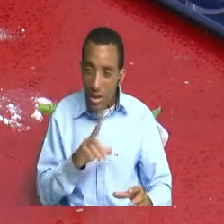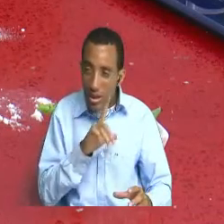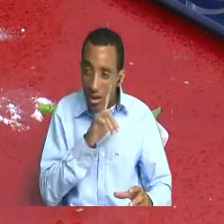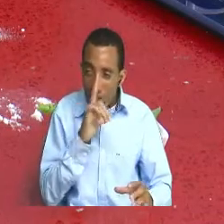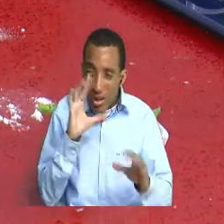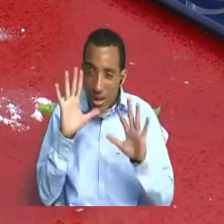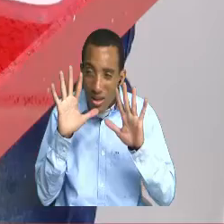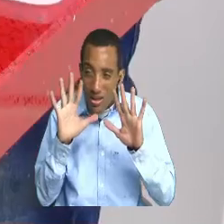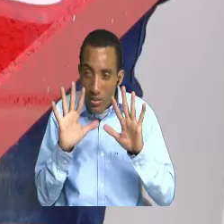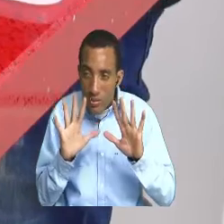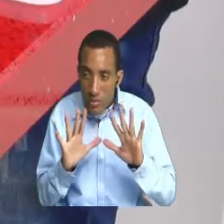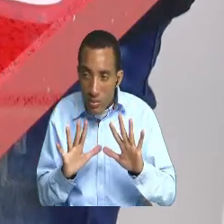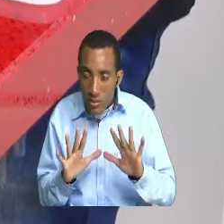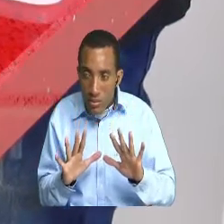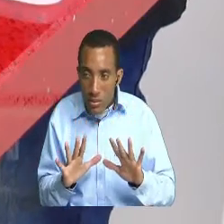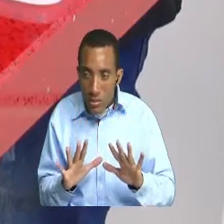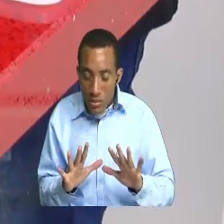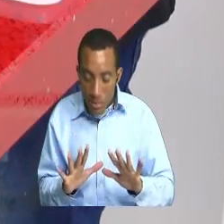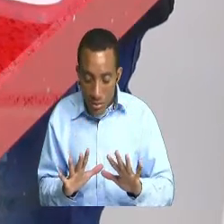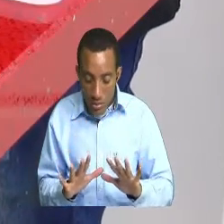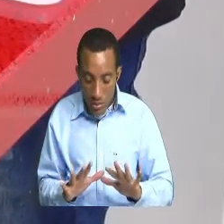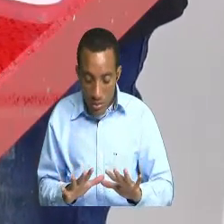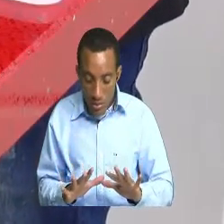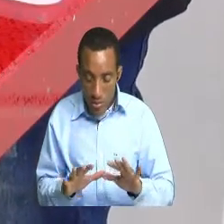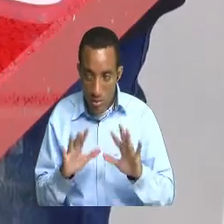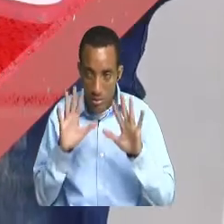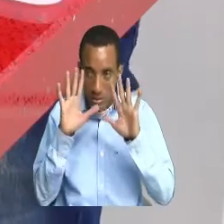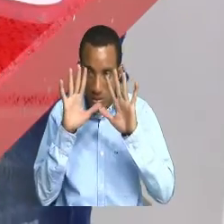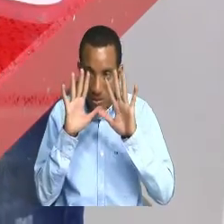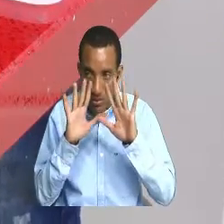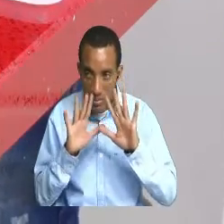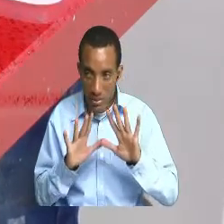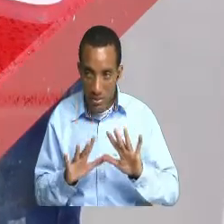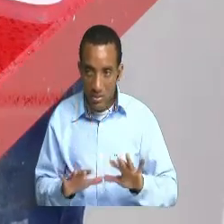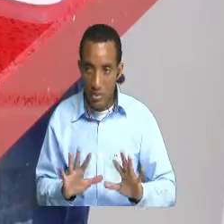vamos me regalaste el parmesano rocha y por favor